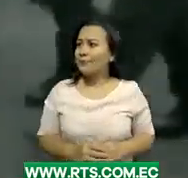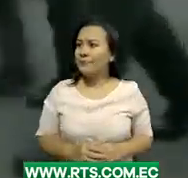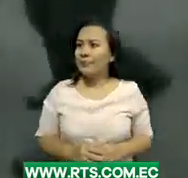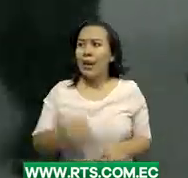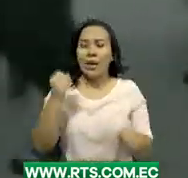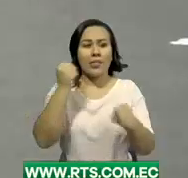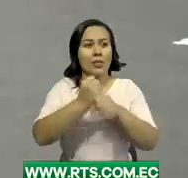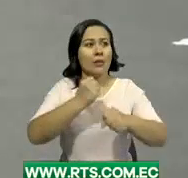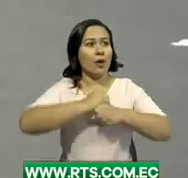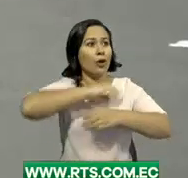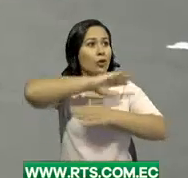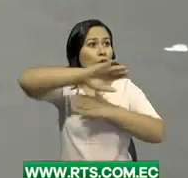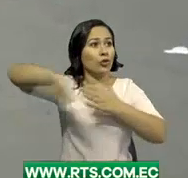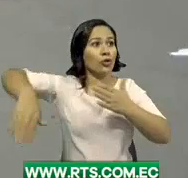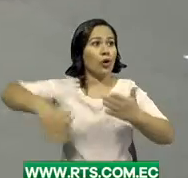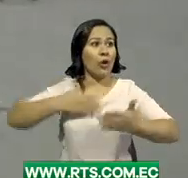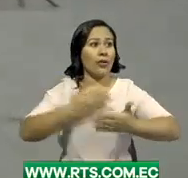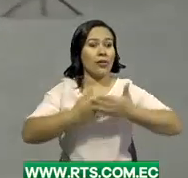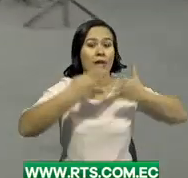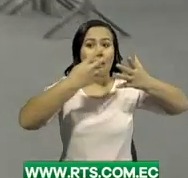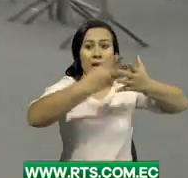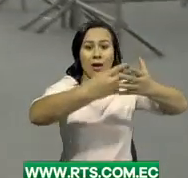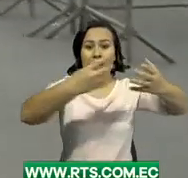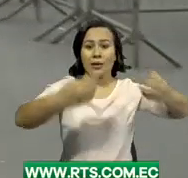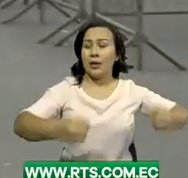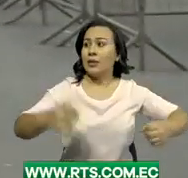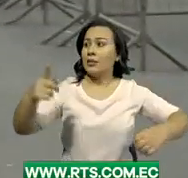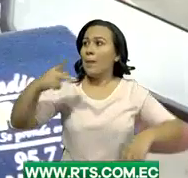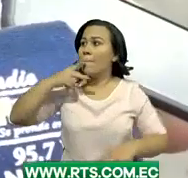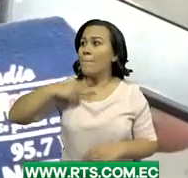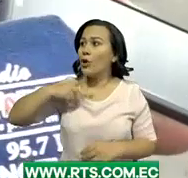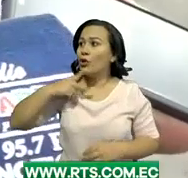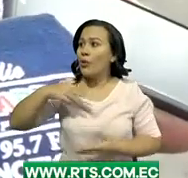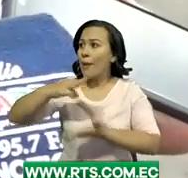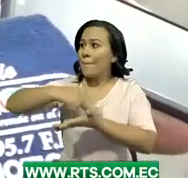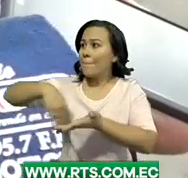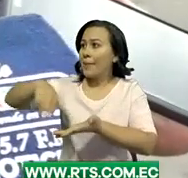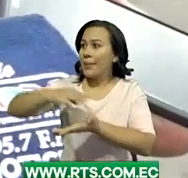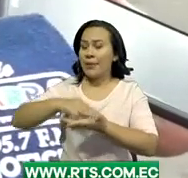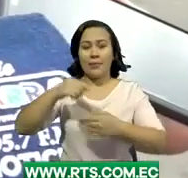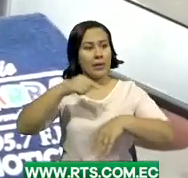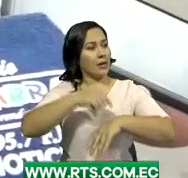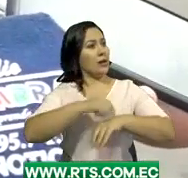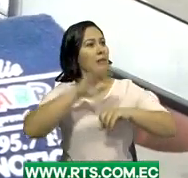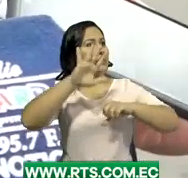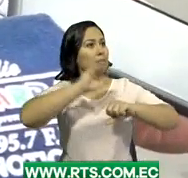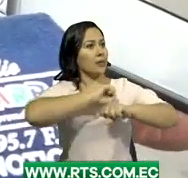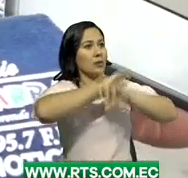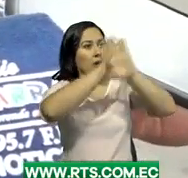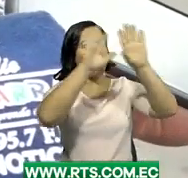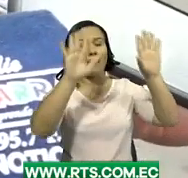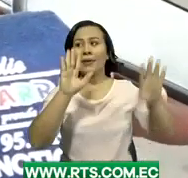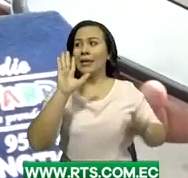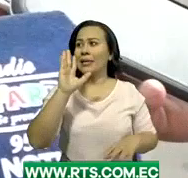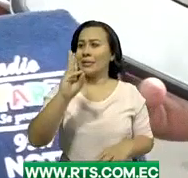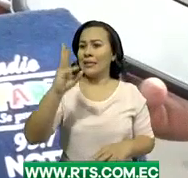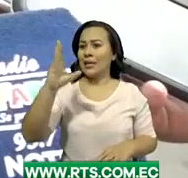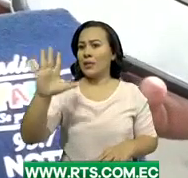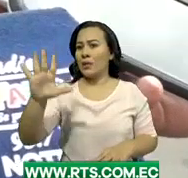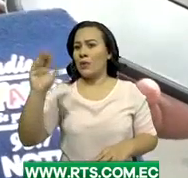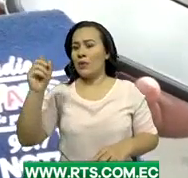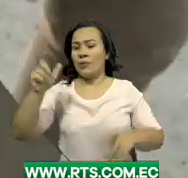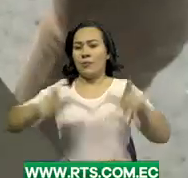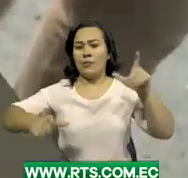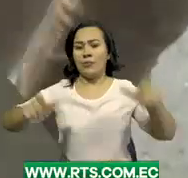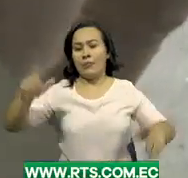toda la cárcel El Rodeo, en la capital de la provincia de Manabí. Nos tenemos desde las 5 de la mañana, 650 policías